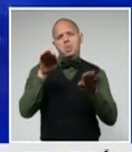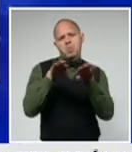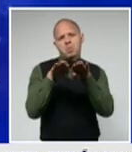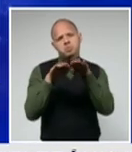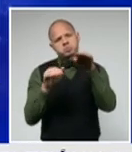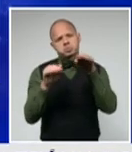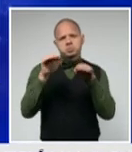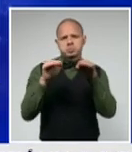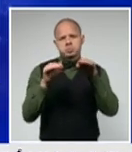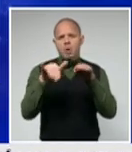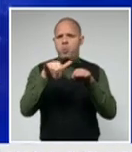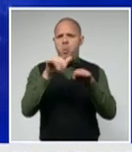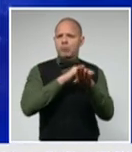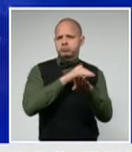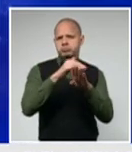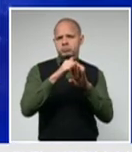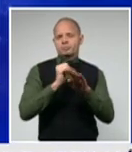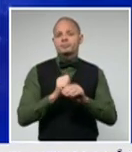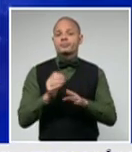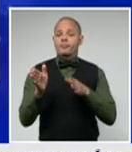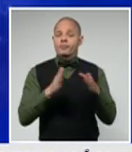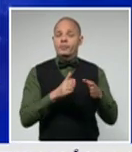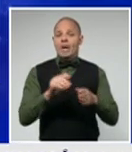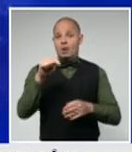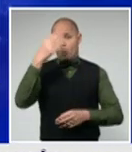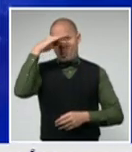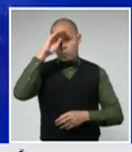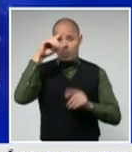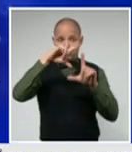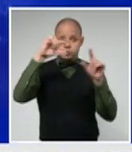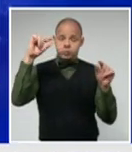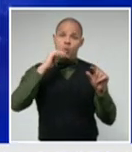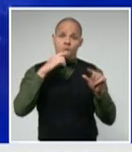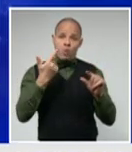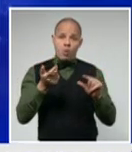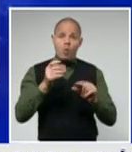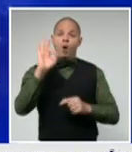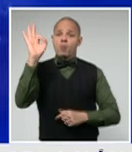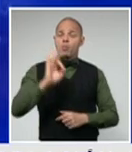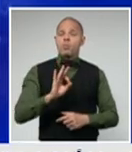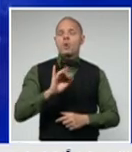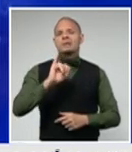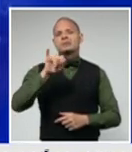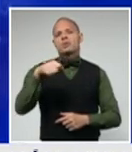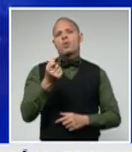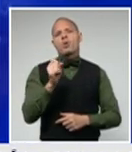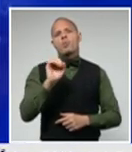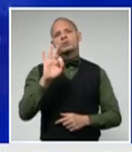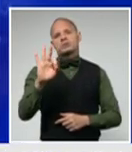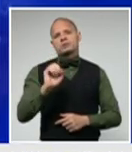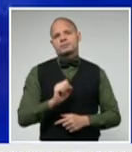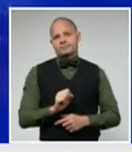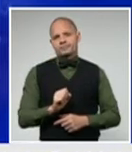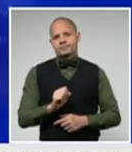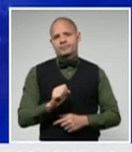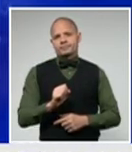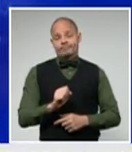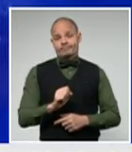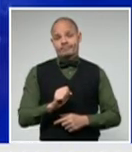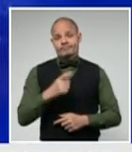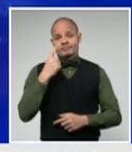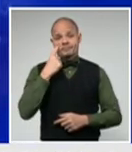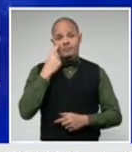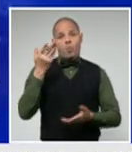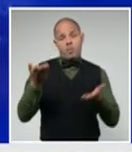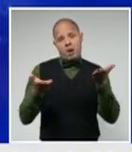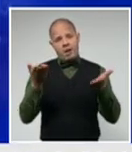día de ayer. Cuba, con una tasa de 6,87 por 100.000 habitantes, pues una